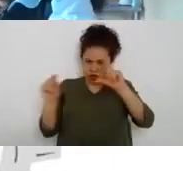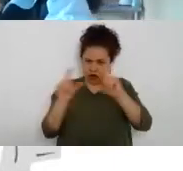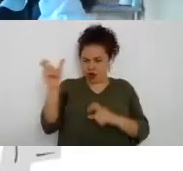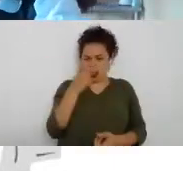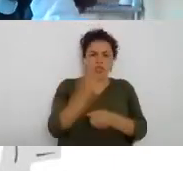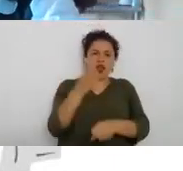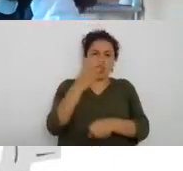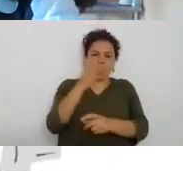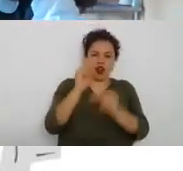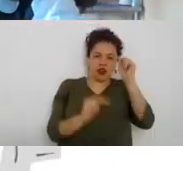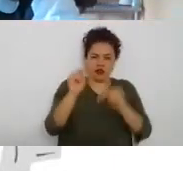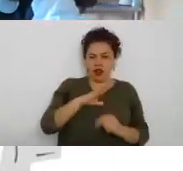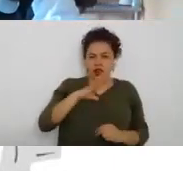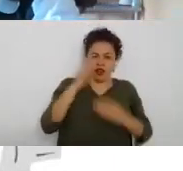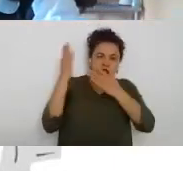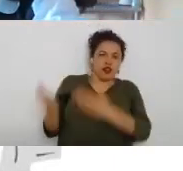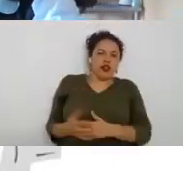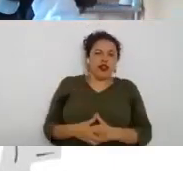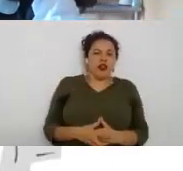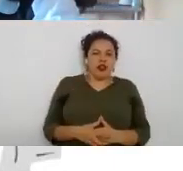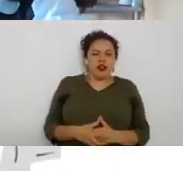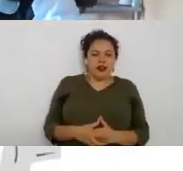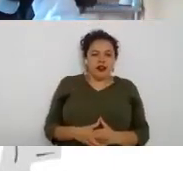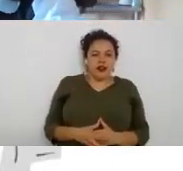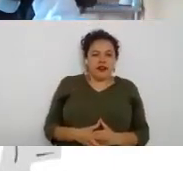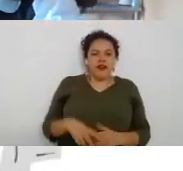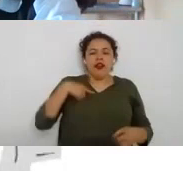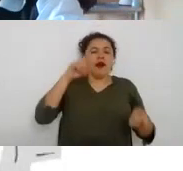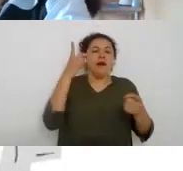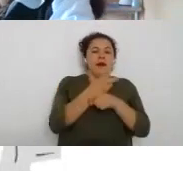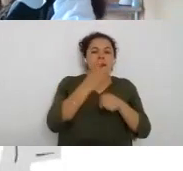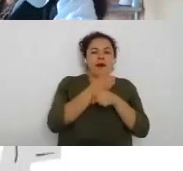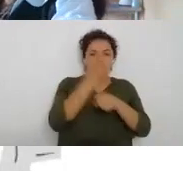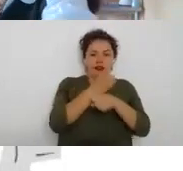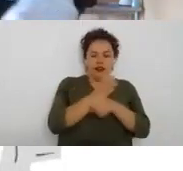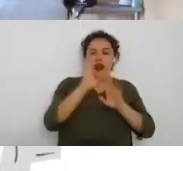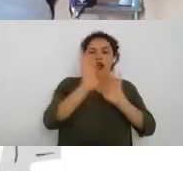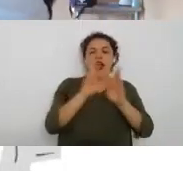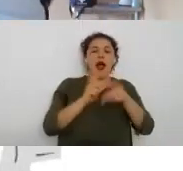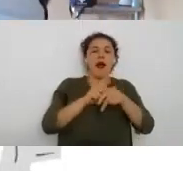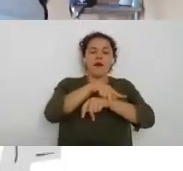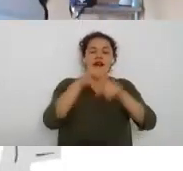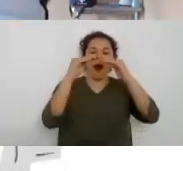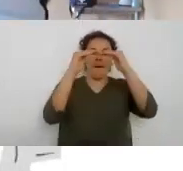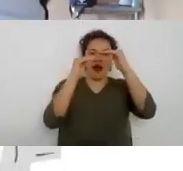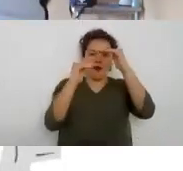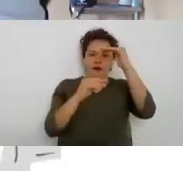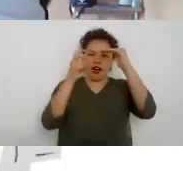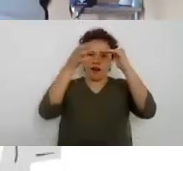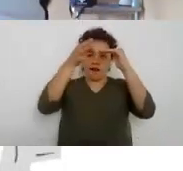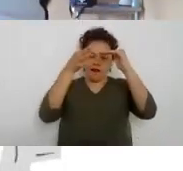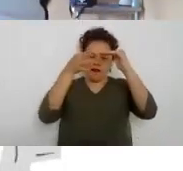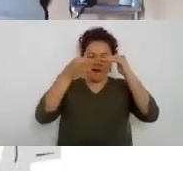grado, aquí ya se perforaron la primera, segunda y ya llegamos hasta la tercera capa de la piel. ¿Ok? ¿Cómo yo